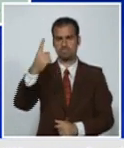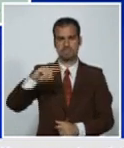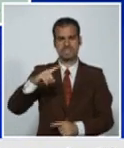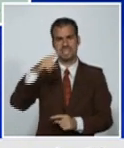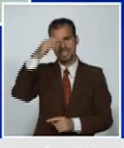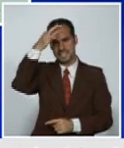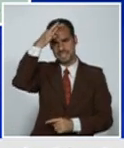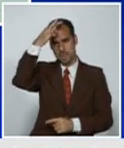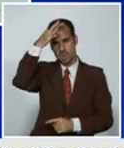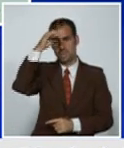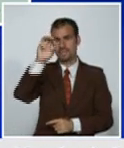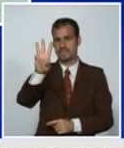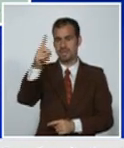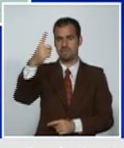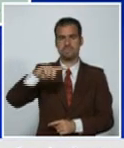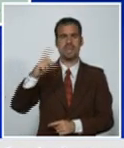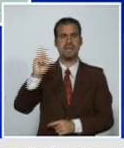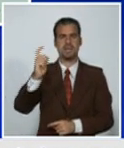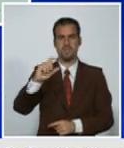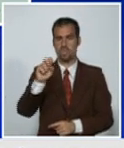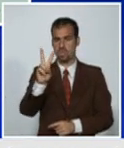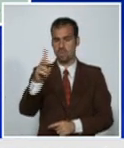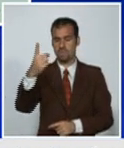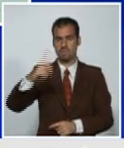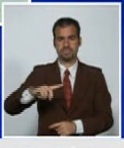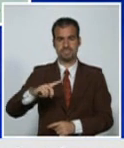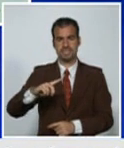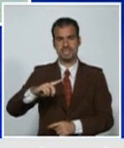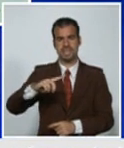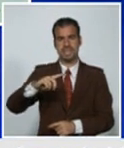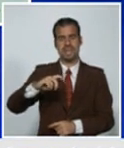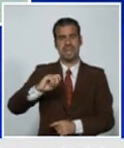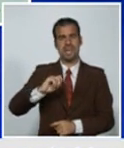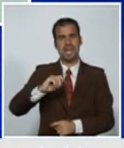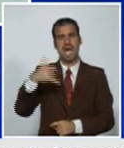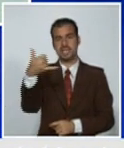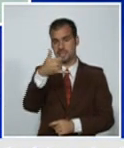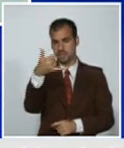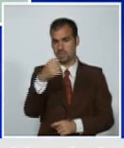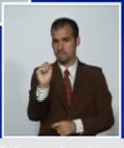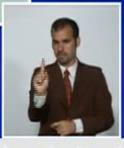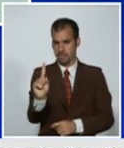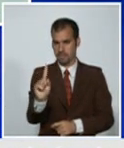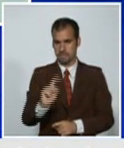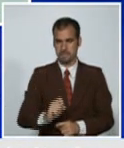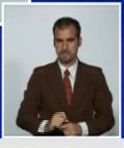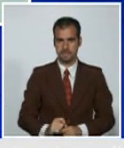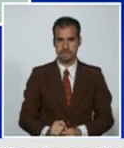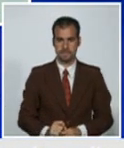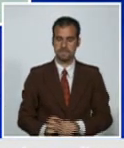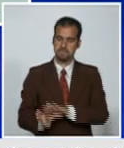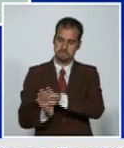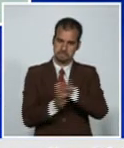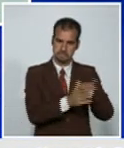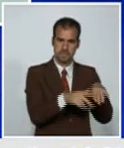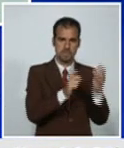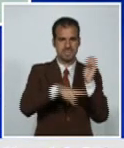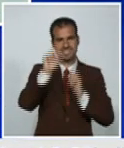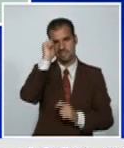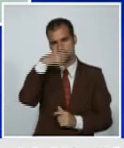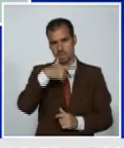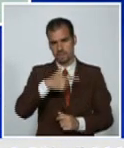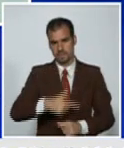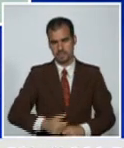en Cabaiguán 2 y en Jatibonico 1. Ciego de Ávila, que va controlando la